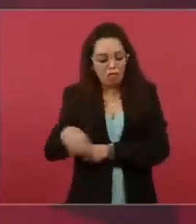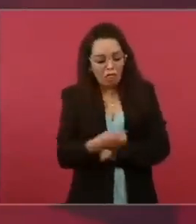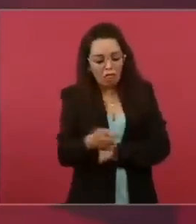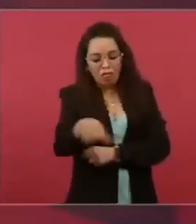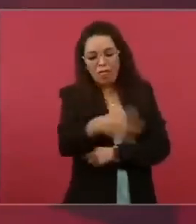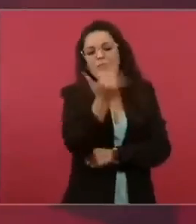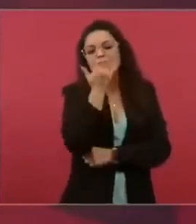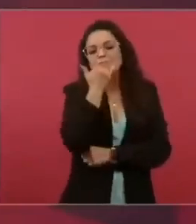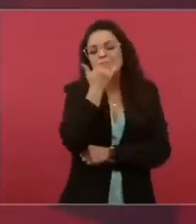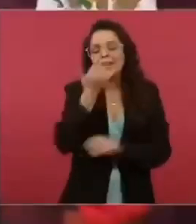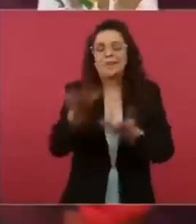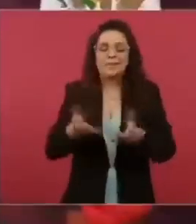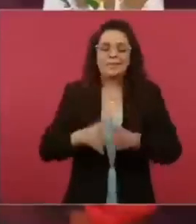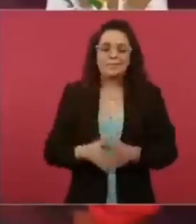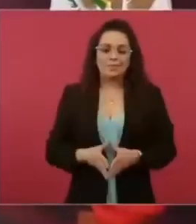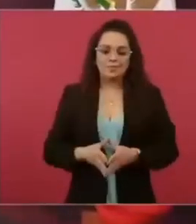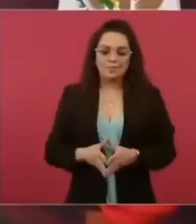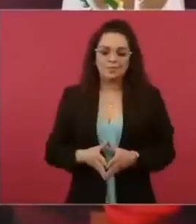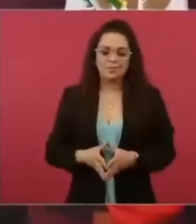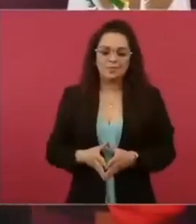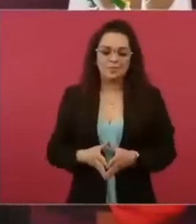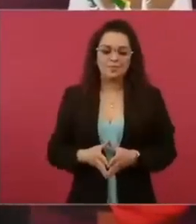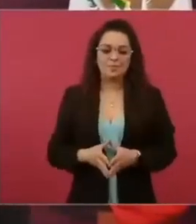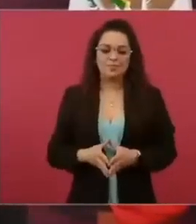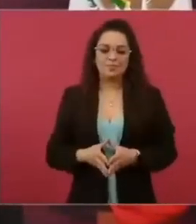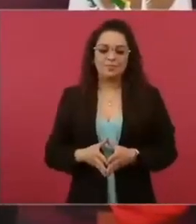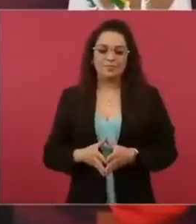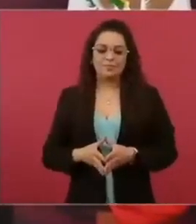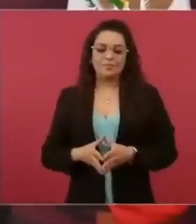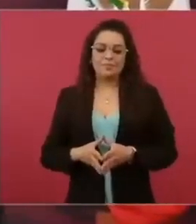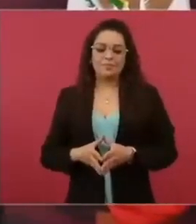Estoy pensando para qué, pero porque todavía